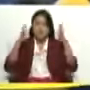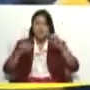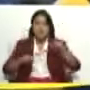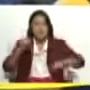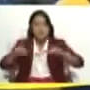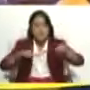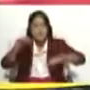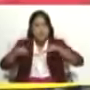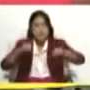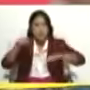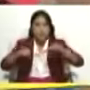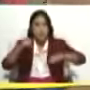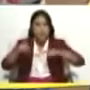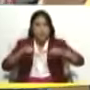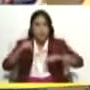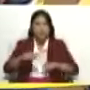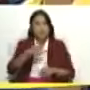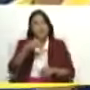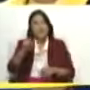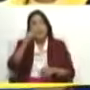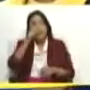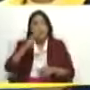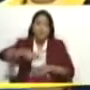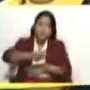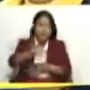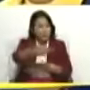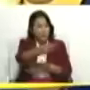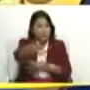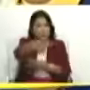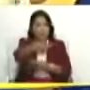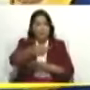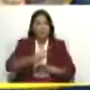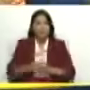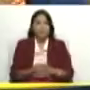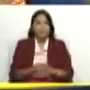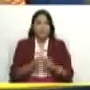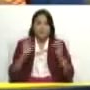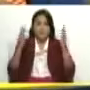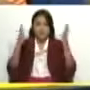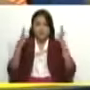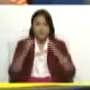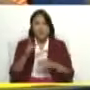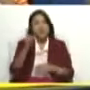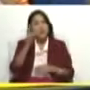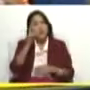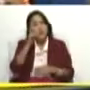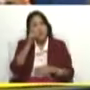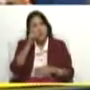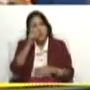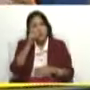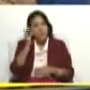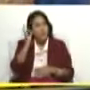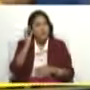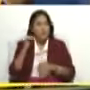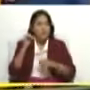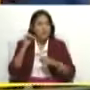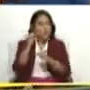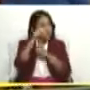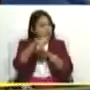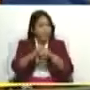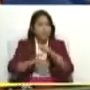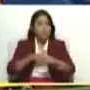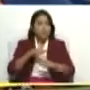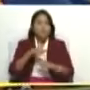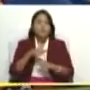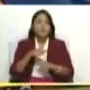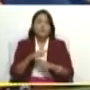BMX Francisco limardo esgrima bismar Rodríguez yudo el